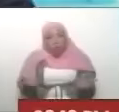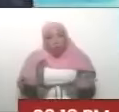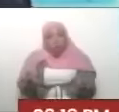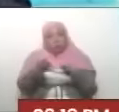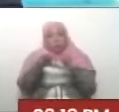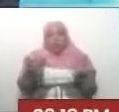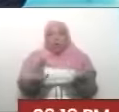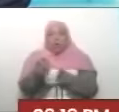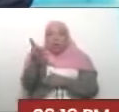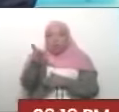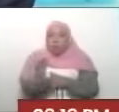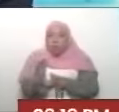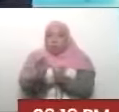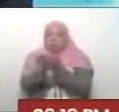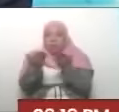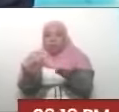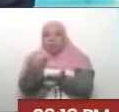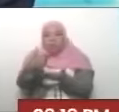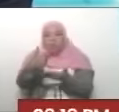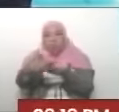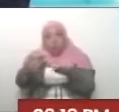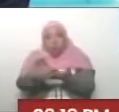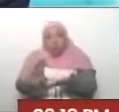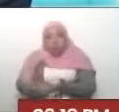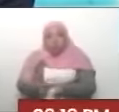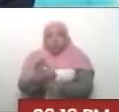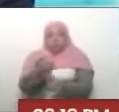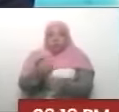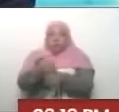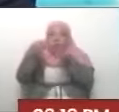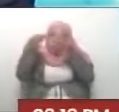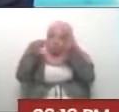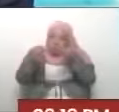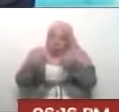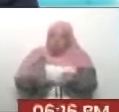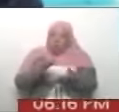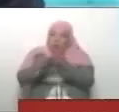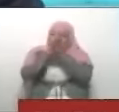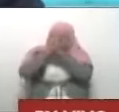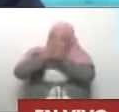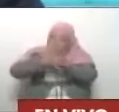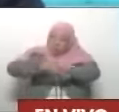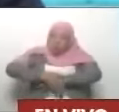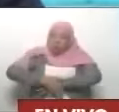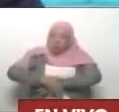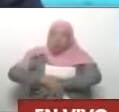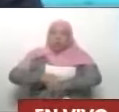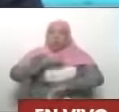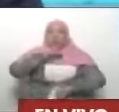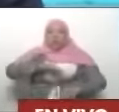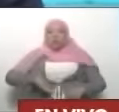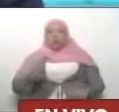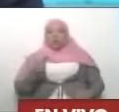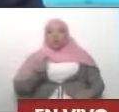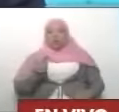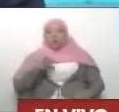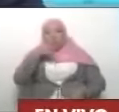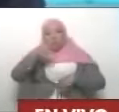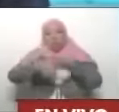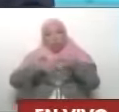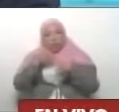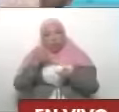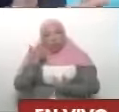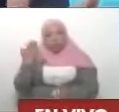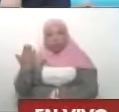Jean Shar, todos los manuales han sido contundentemente derrotados por esa base histórica que usted ha